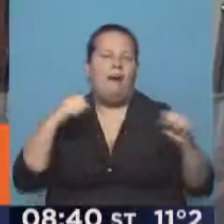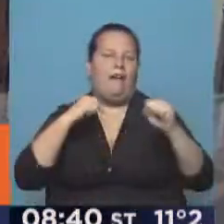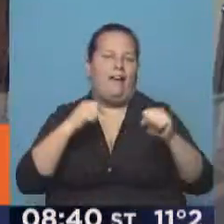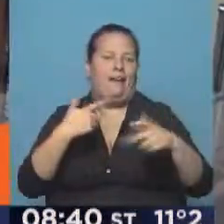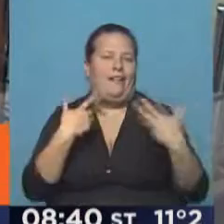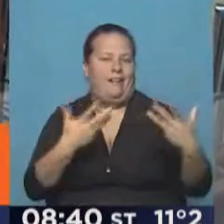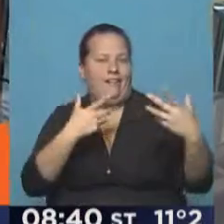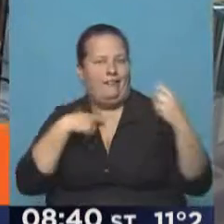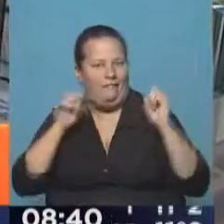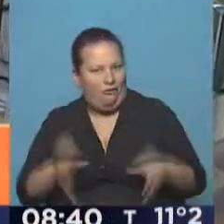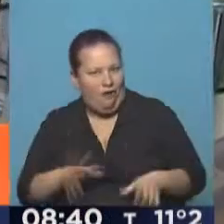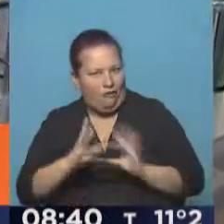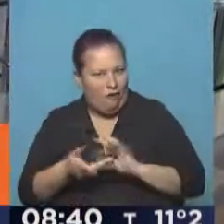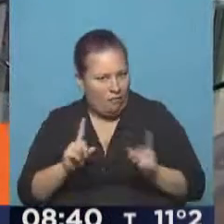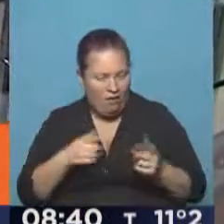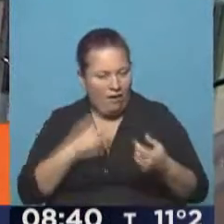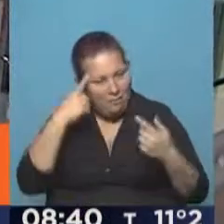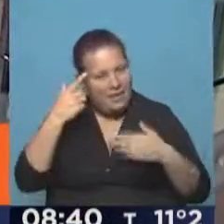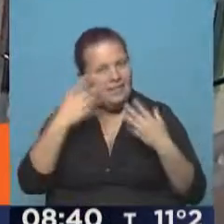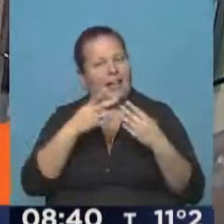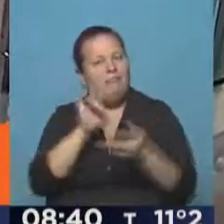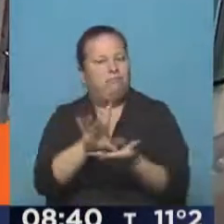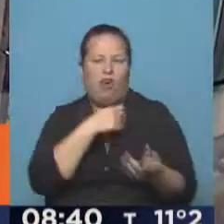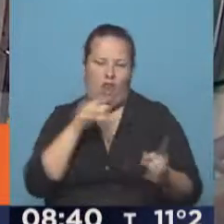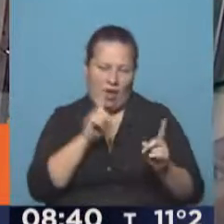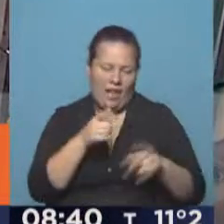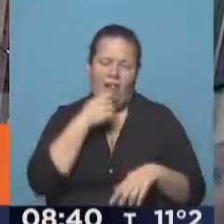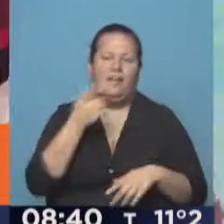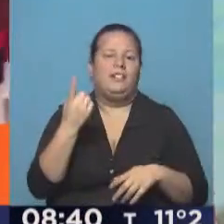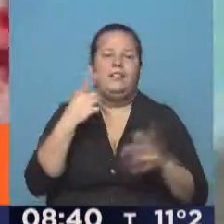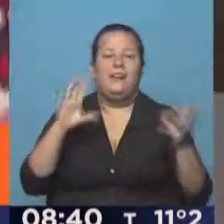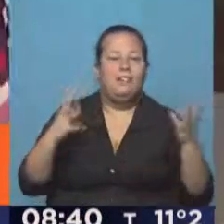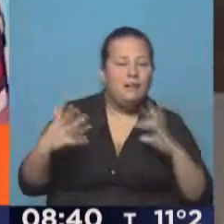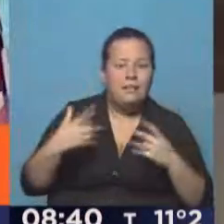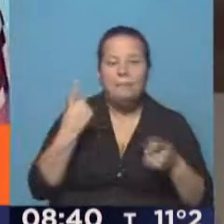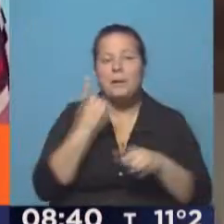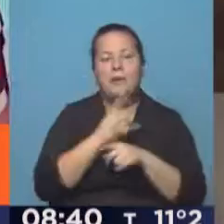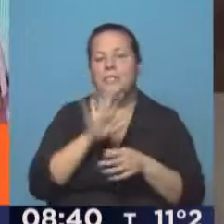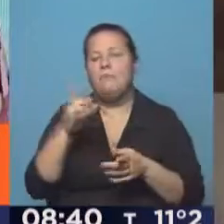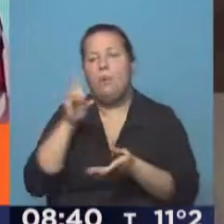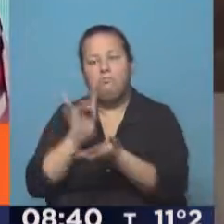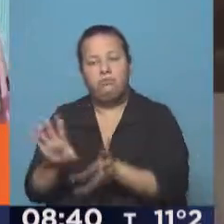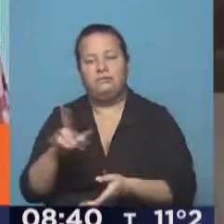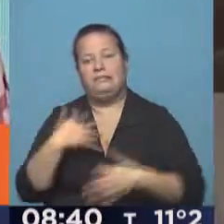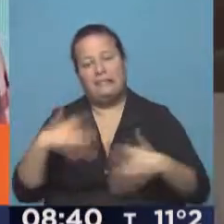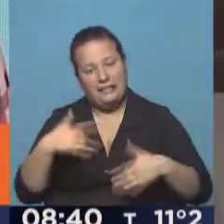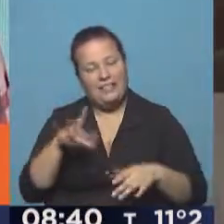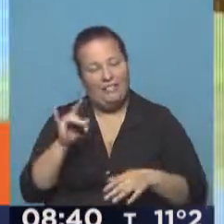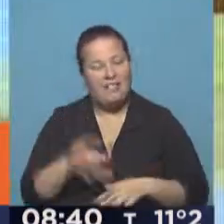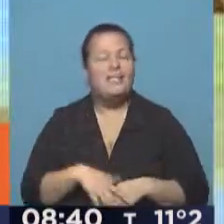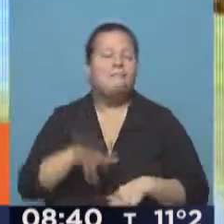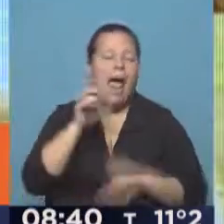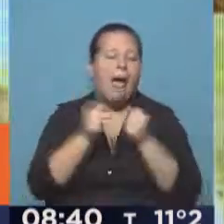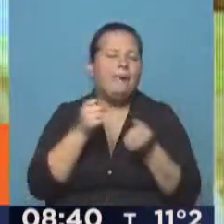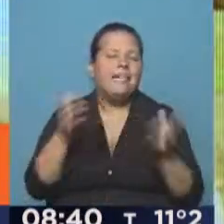con un peso pesado con los brazos atados. Claro, ¿sabes? Y no pensar en despedir gente, ¿no? Claro. Ante la primera chica que tienen que hacer es ya dejar a alguien sin trabajo. Eso en general las